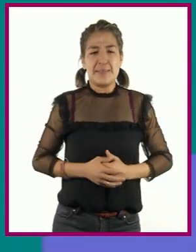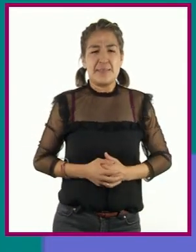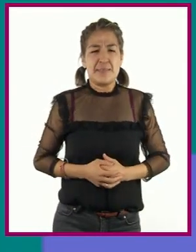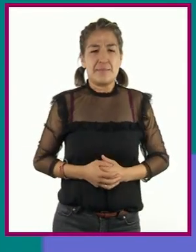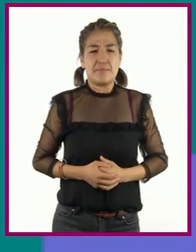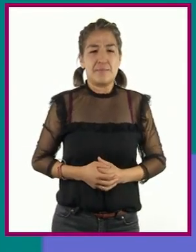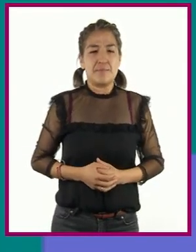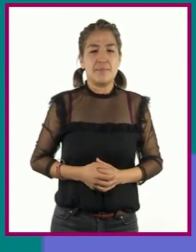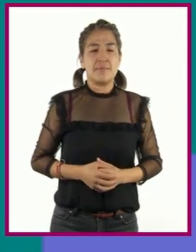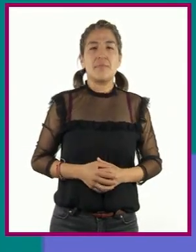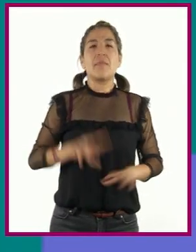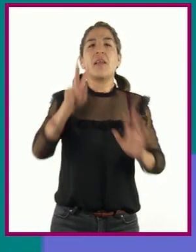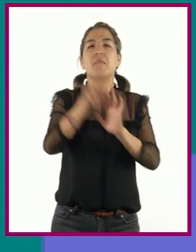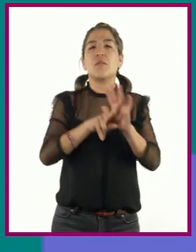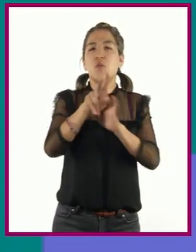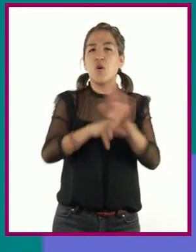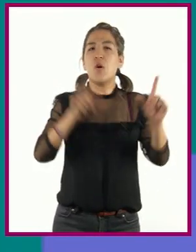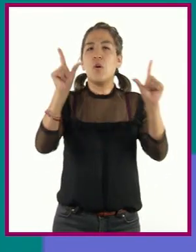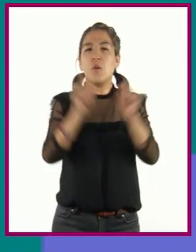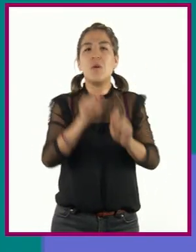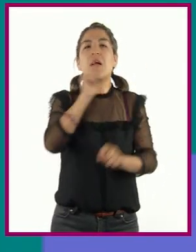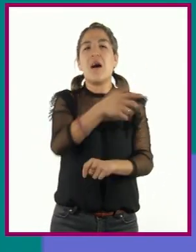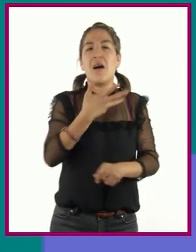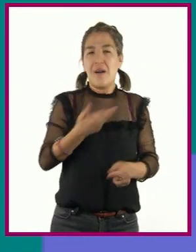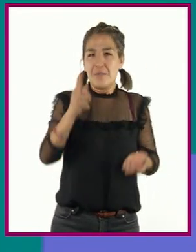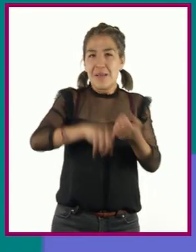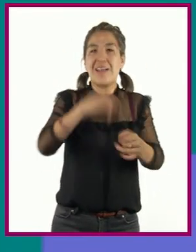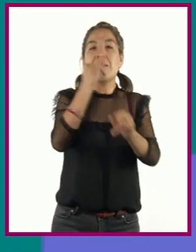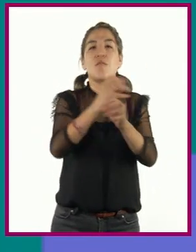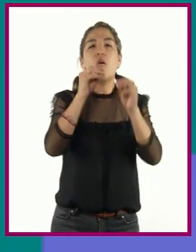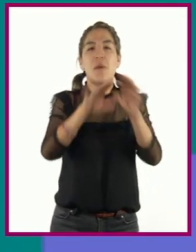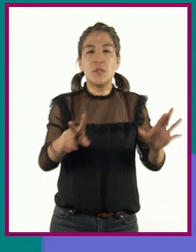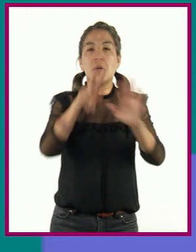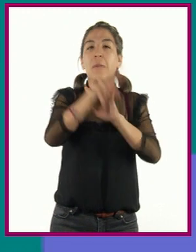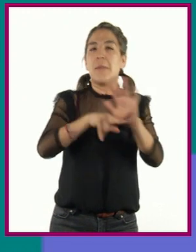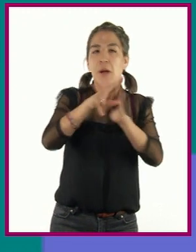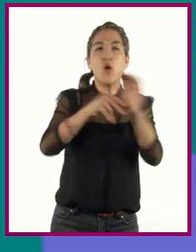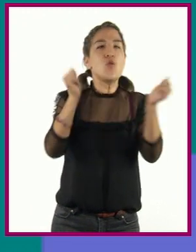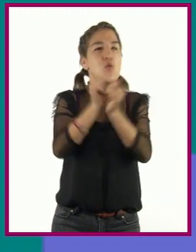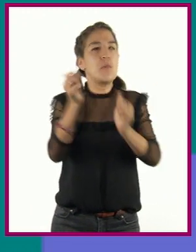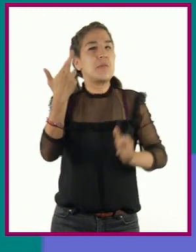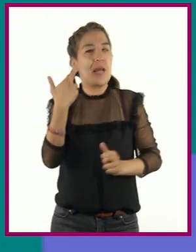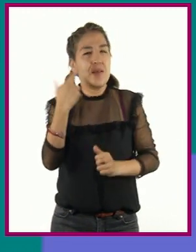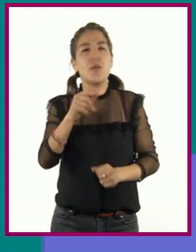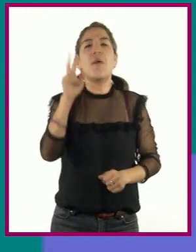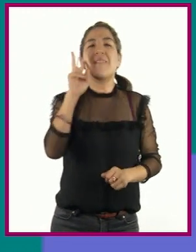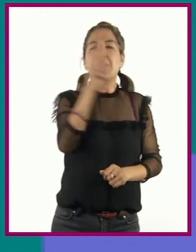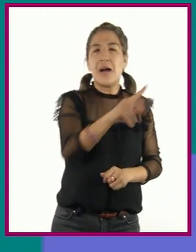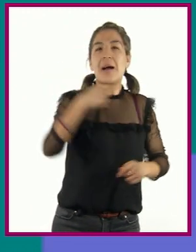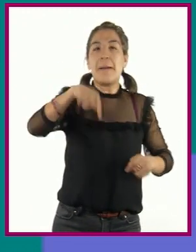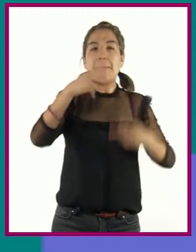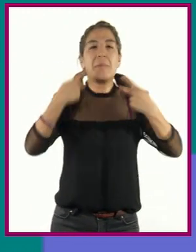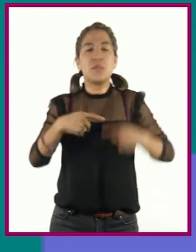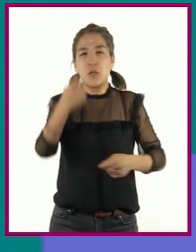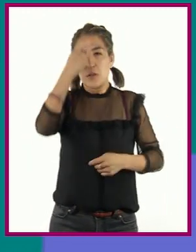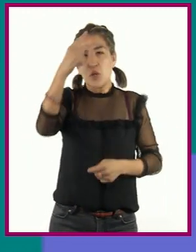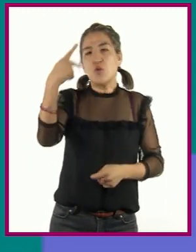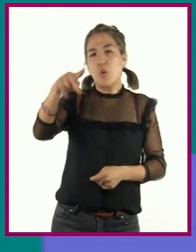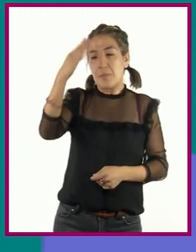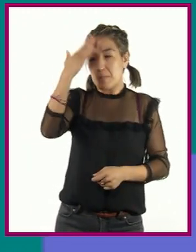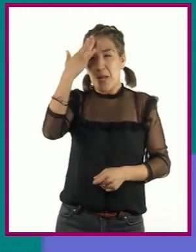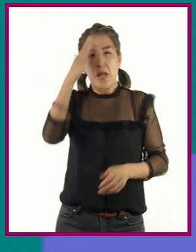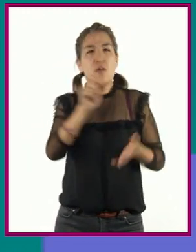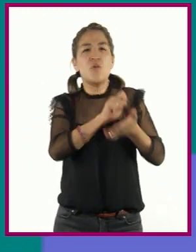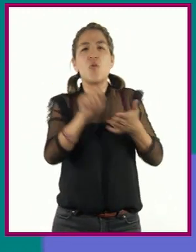Los documentales presentan la información de manera audiovisual y con la perspectiva del autor. Dependiendo de la